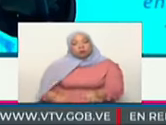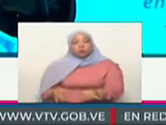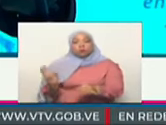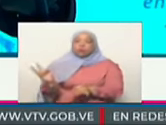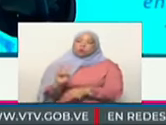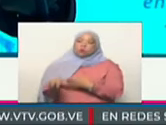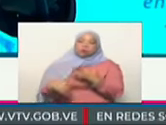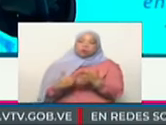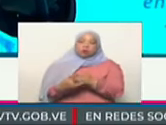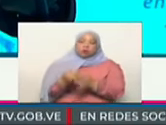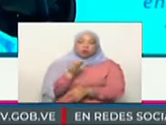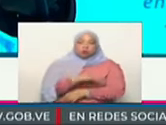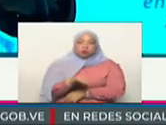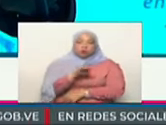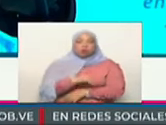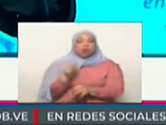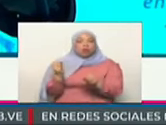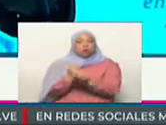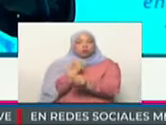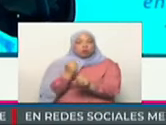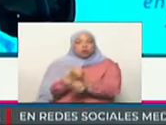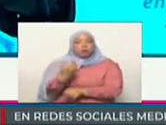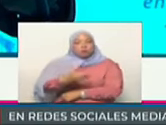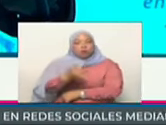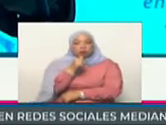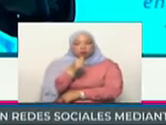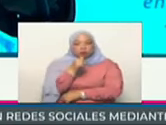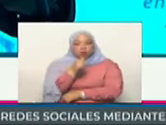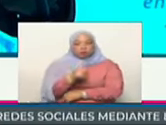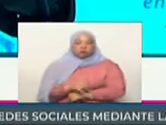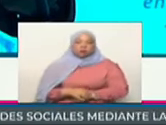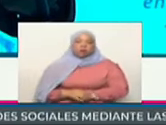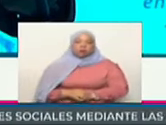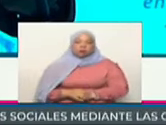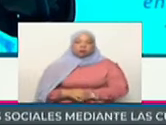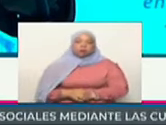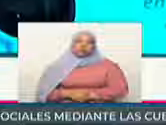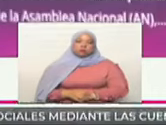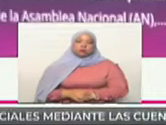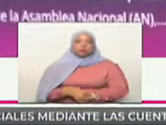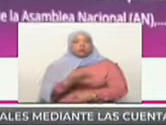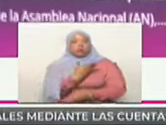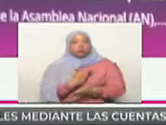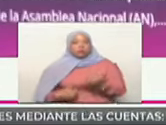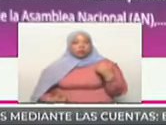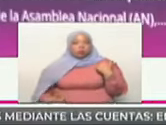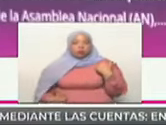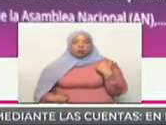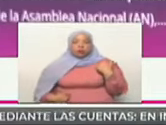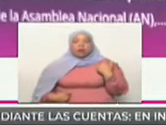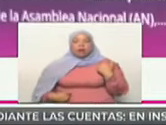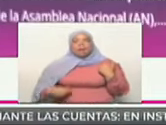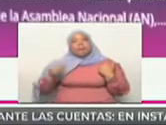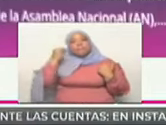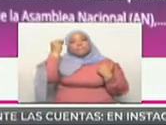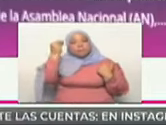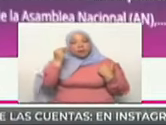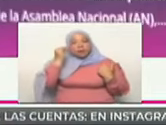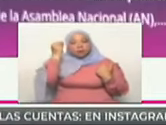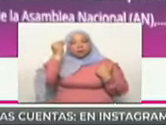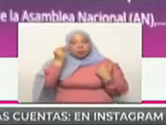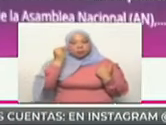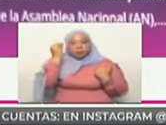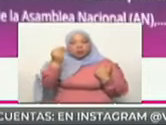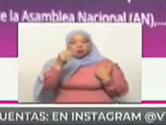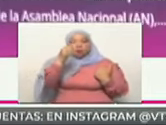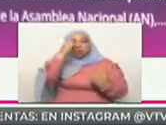campo social y laboral, que es lo más importante. Bien, presidente, y avanzando, haciendo memoria también de lo que ha sido todo este camino electoral